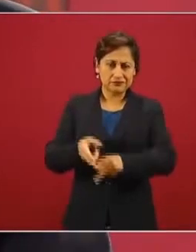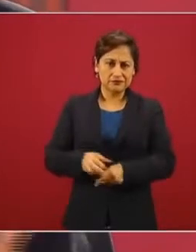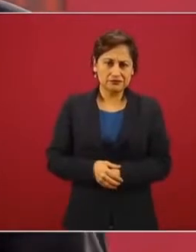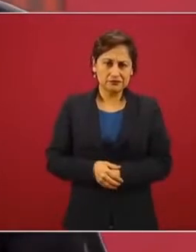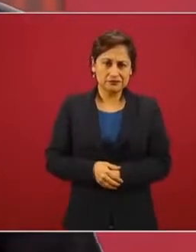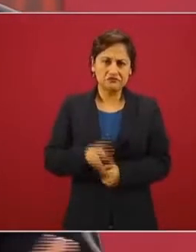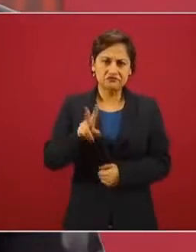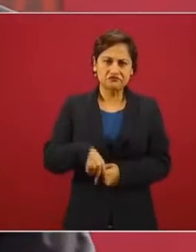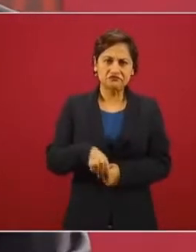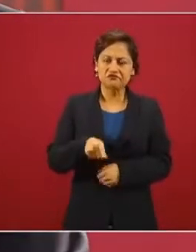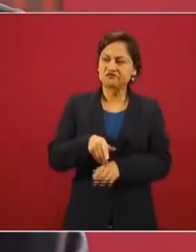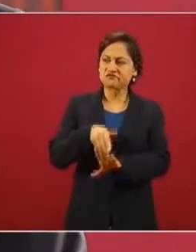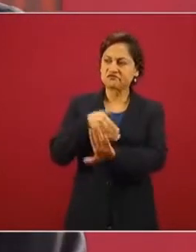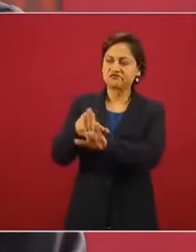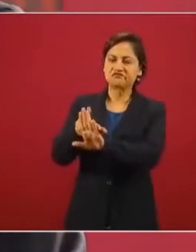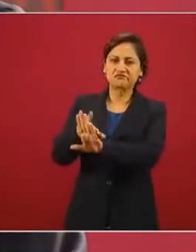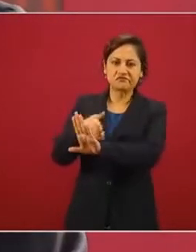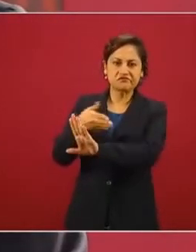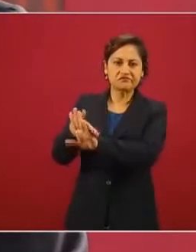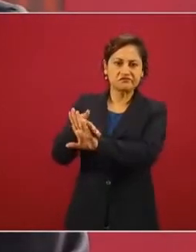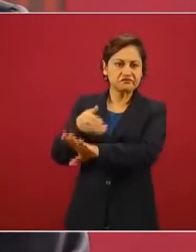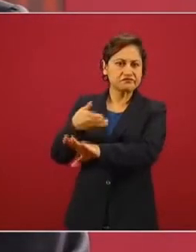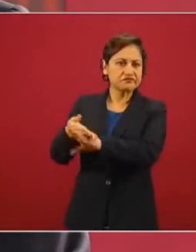los humillaron.